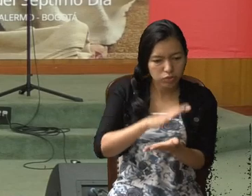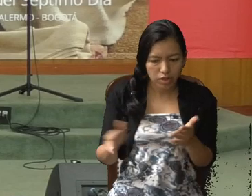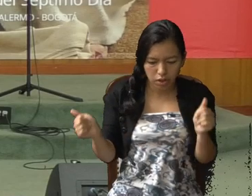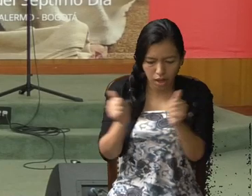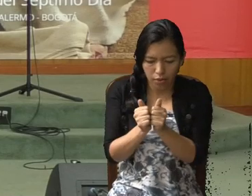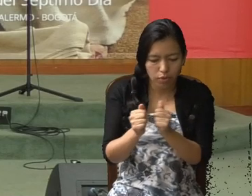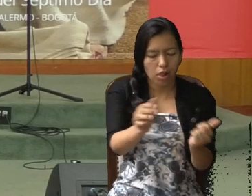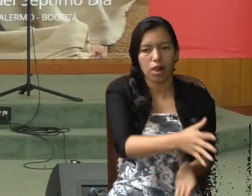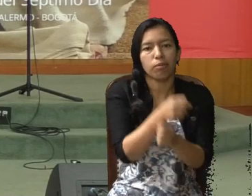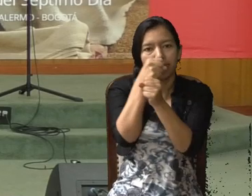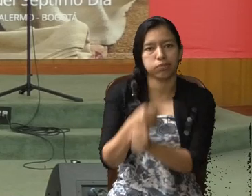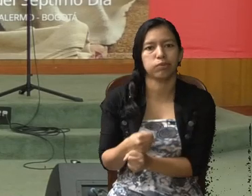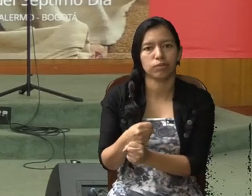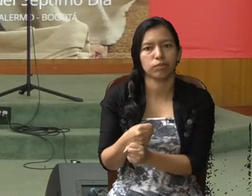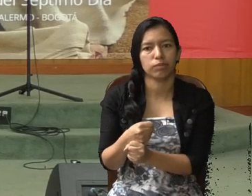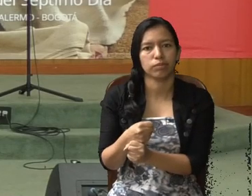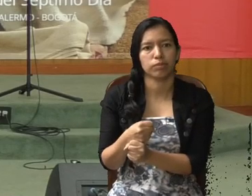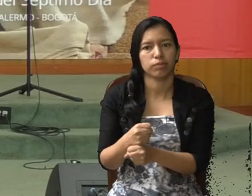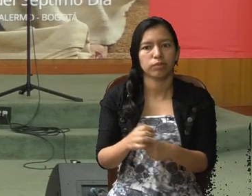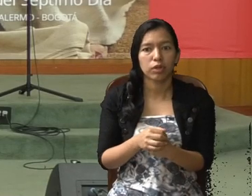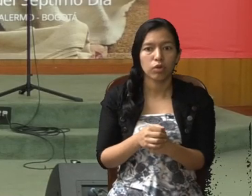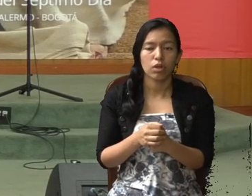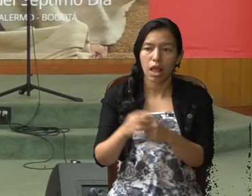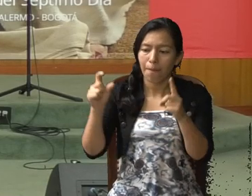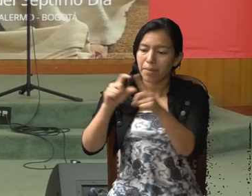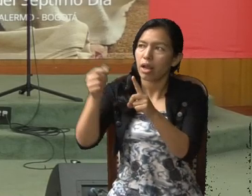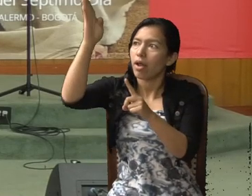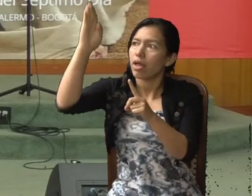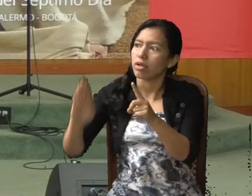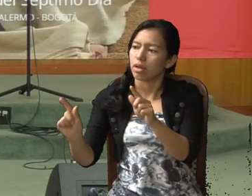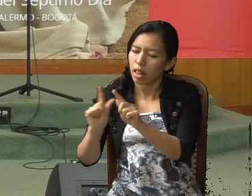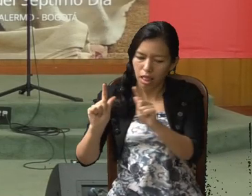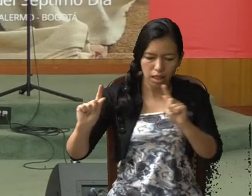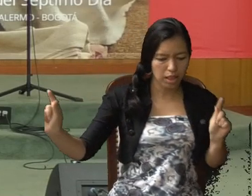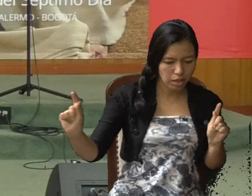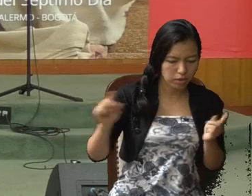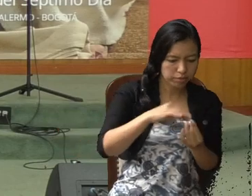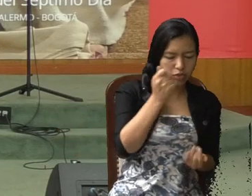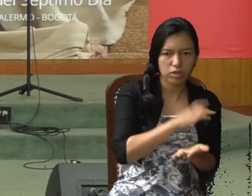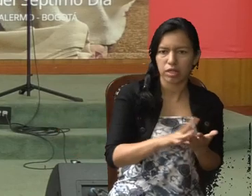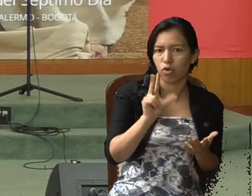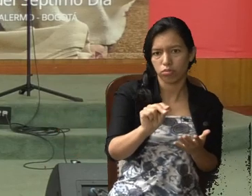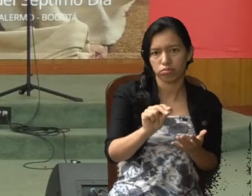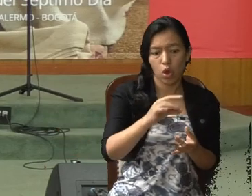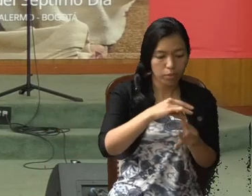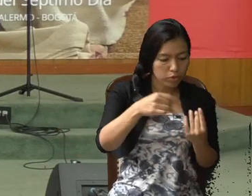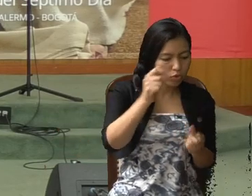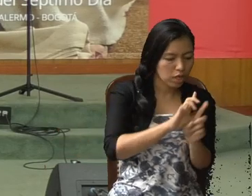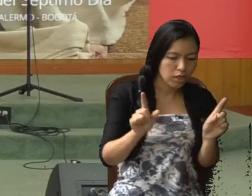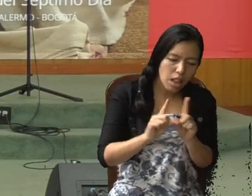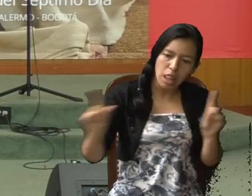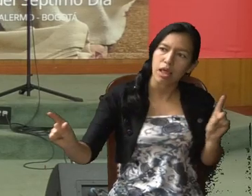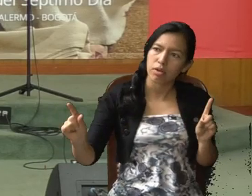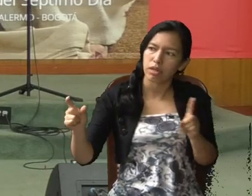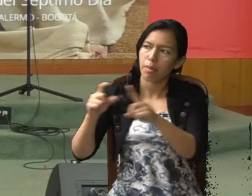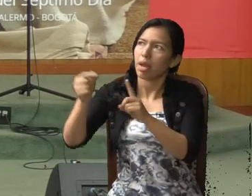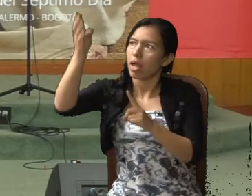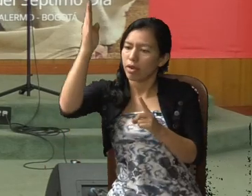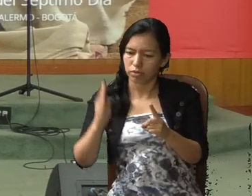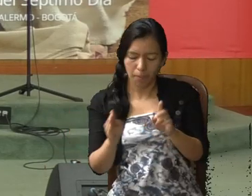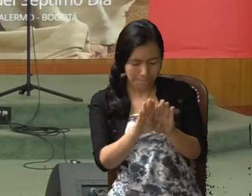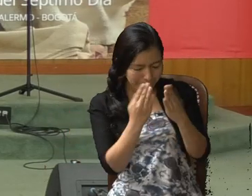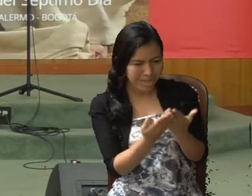poder. No puede existir palabra de Dios sin la bendición del Espíritu Santo. Y no puede existir Espíritu Santo si tú no abres la palabra